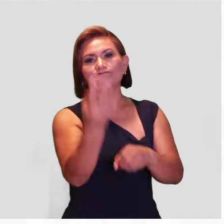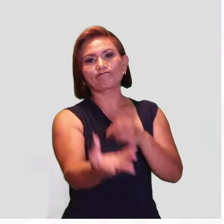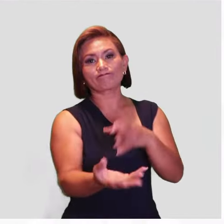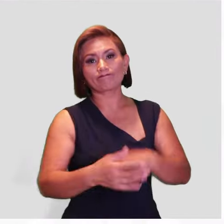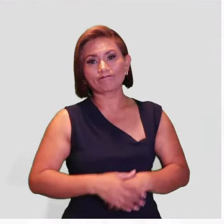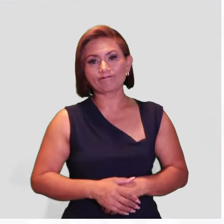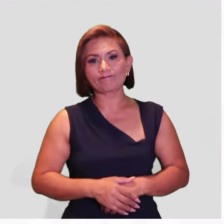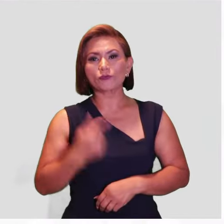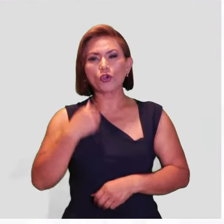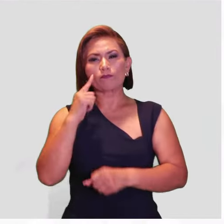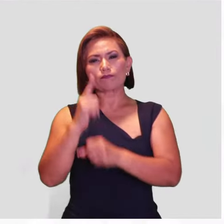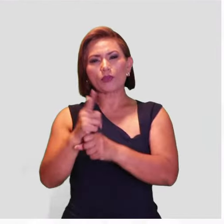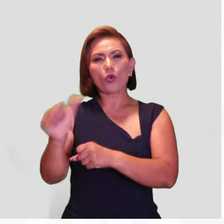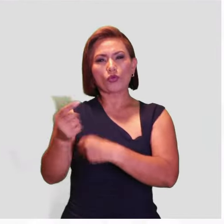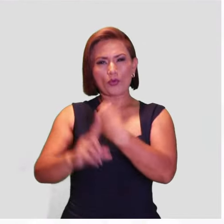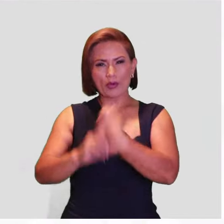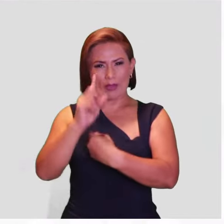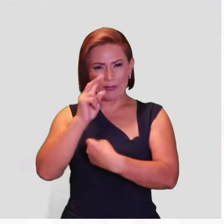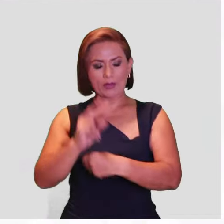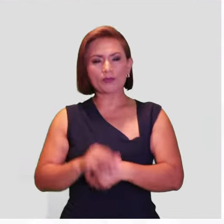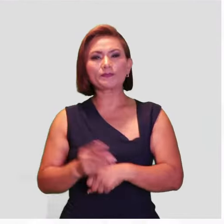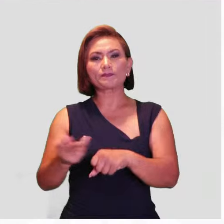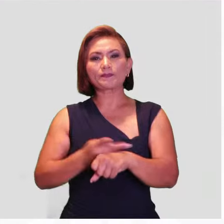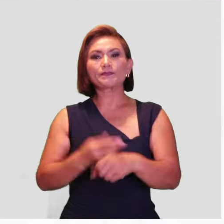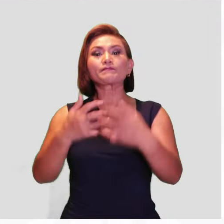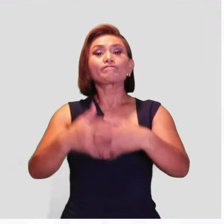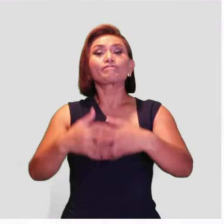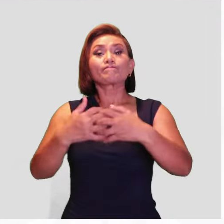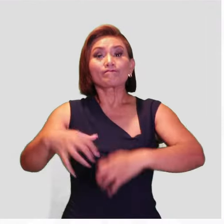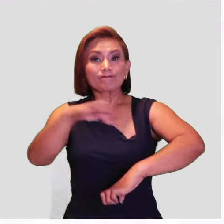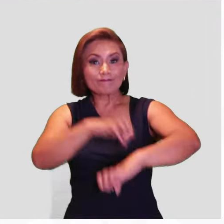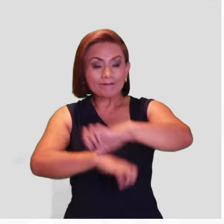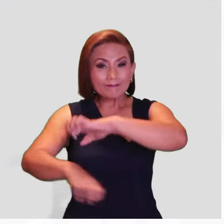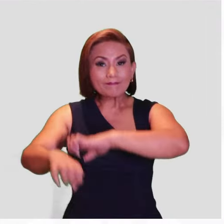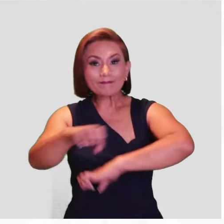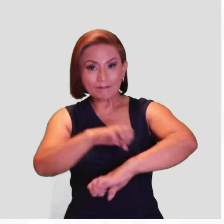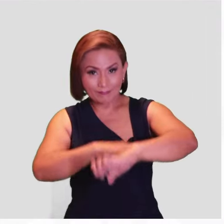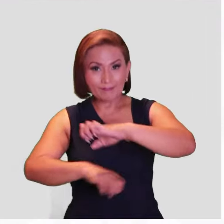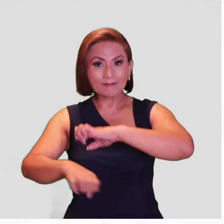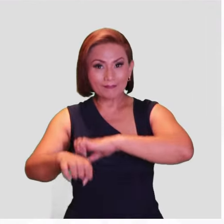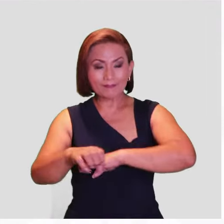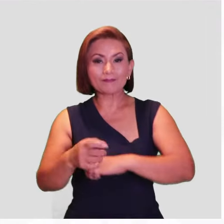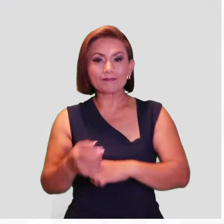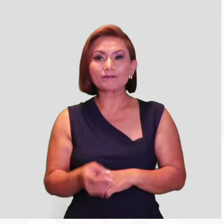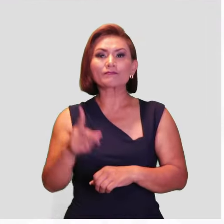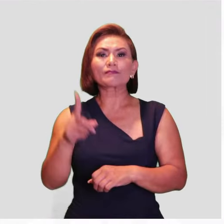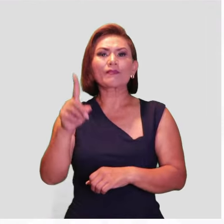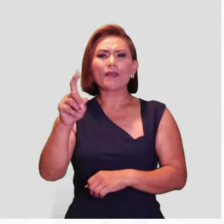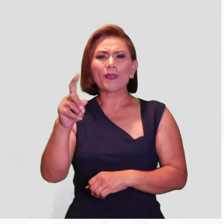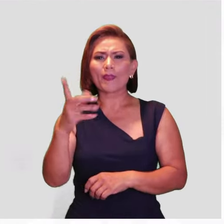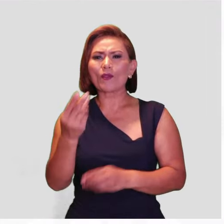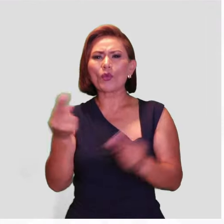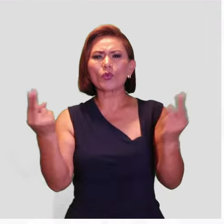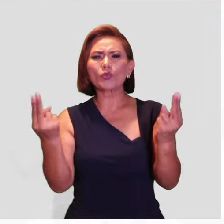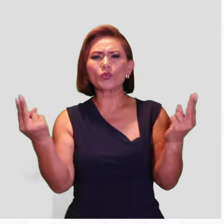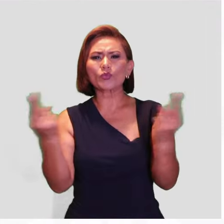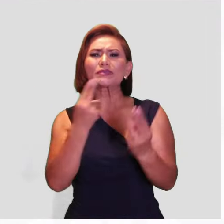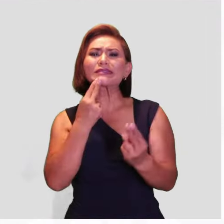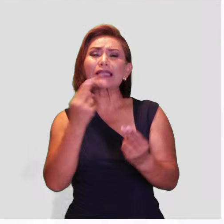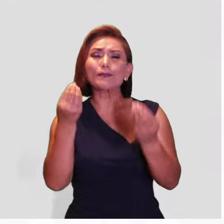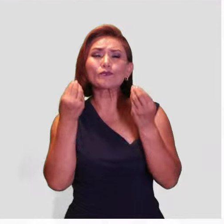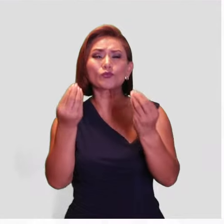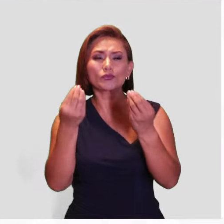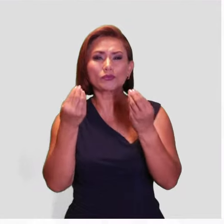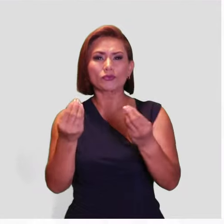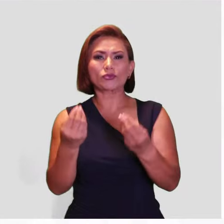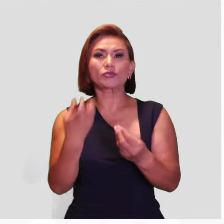importantes que he visto es que la industria, como uno de los principales consumidores de recursos y hídricos, desempeñan un papel significativo en la